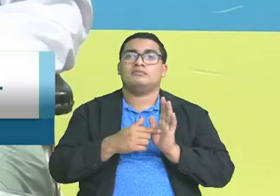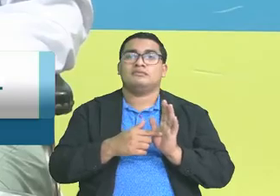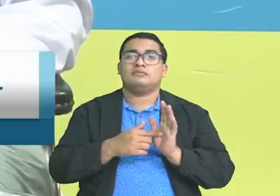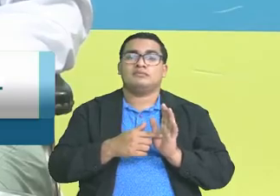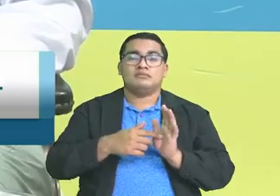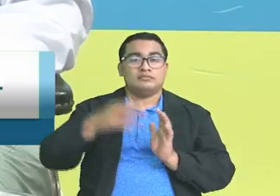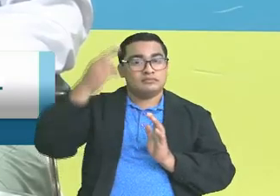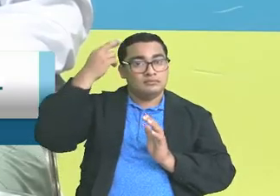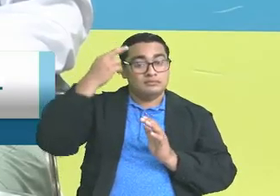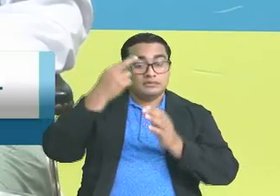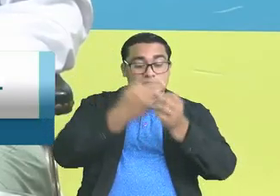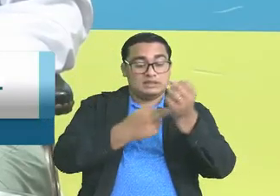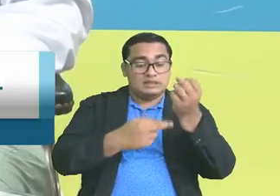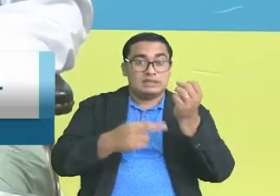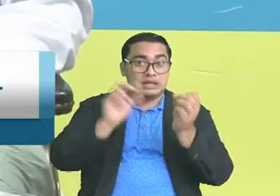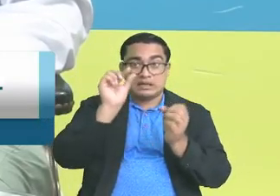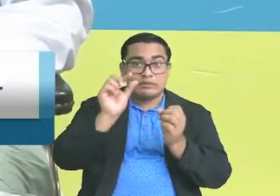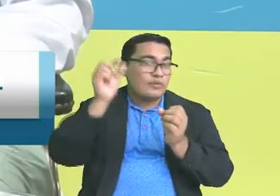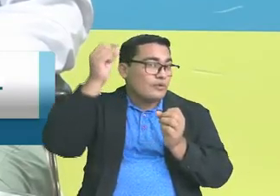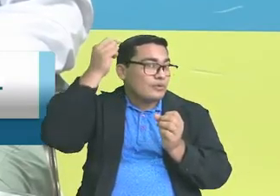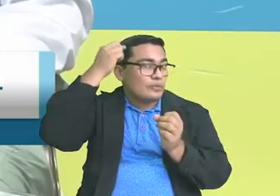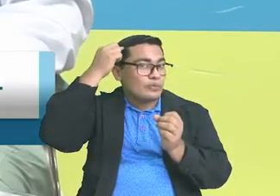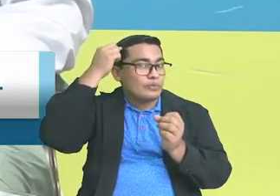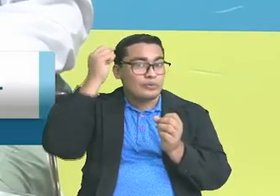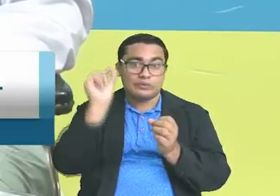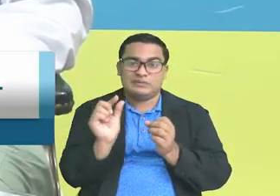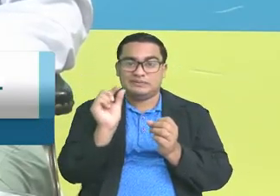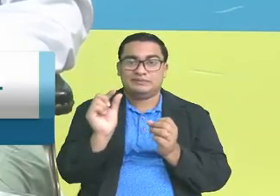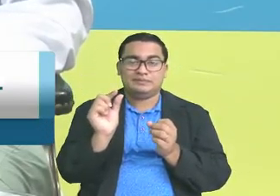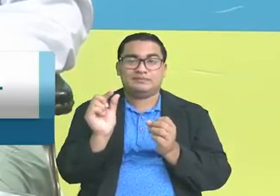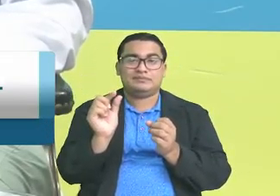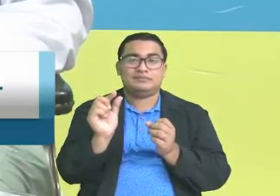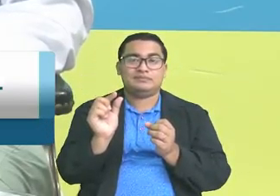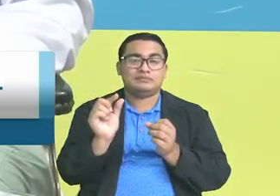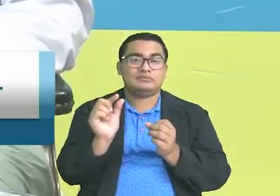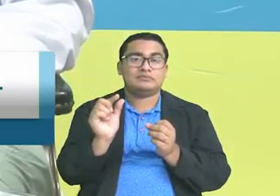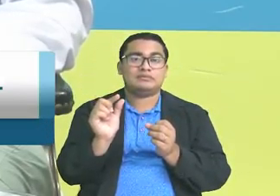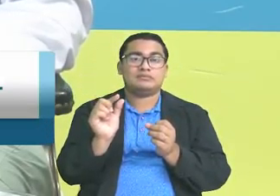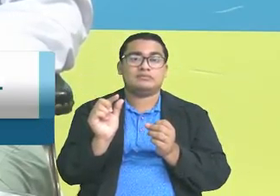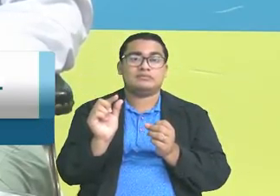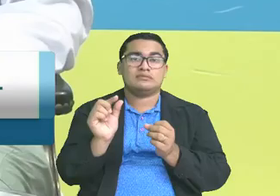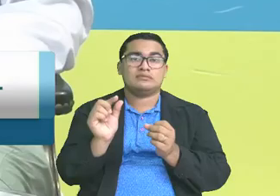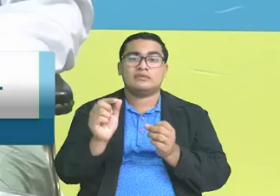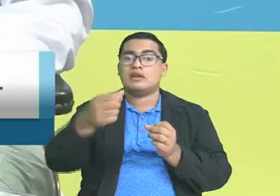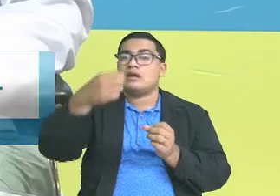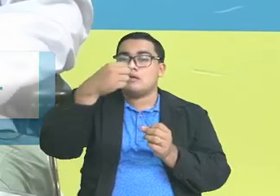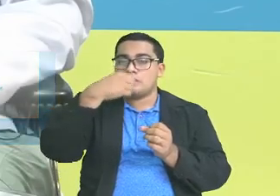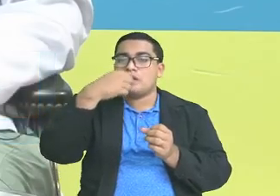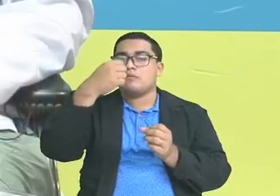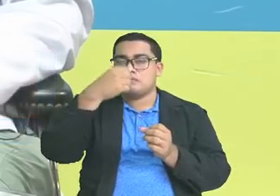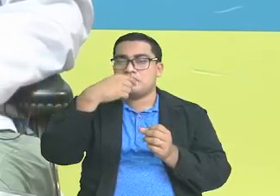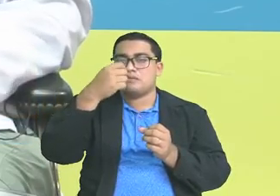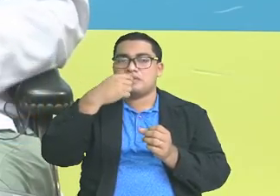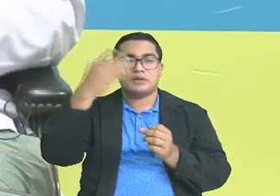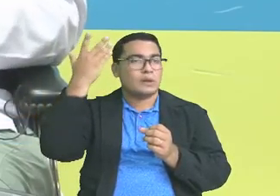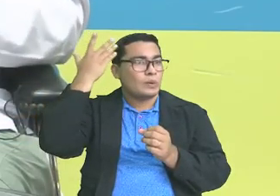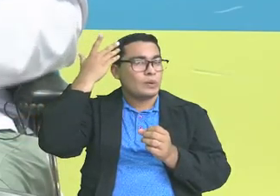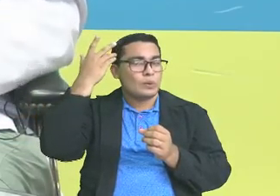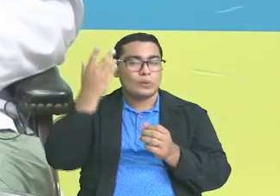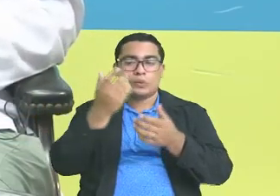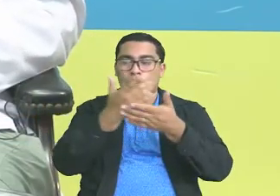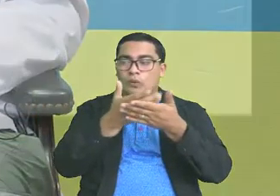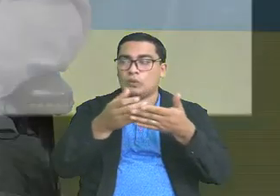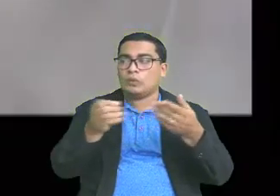es pequeño, si el hematoma intraparenquimatoso es pequeño, se va a tratar médicamente y con medidas